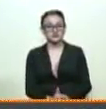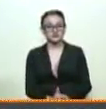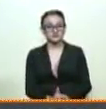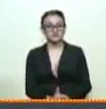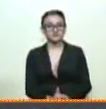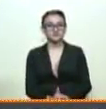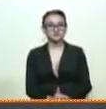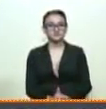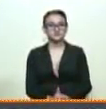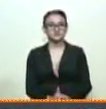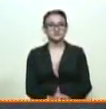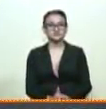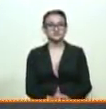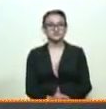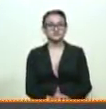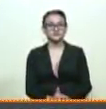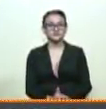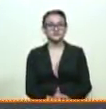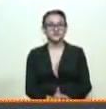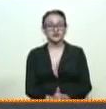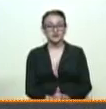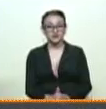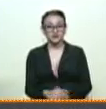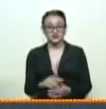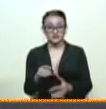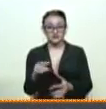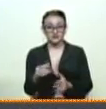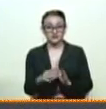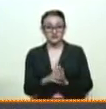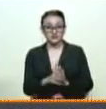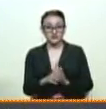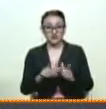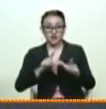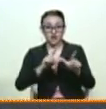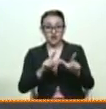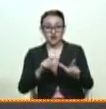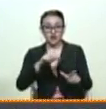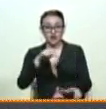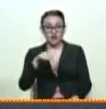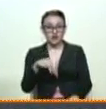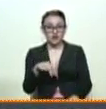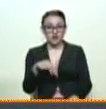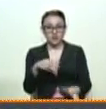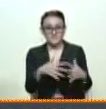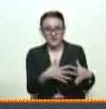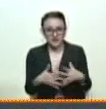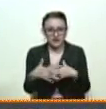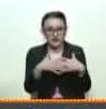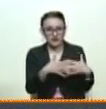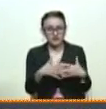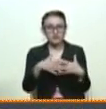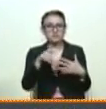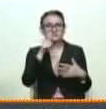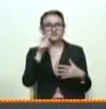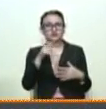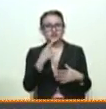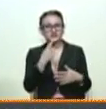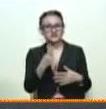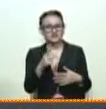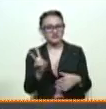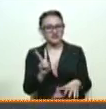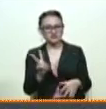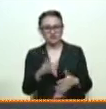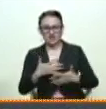También resulta insólito que el mandatario norteamericano se refiera a Venezuela como un desastre